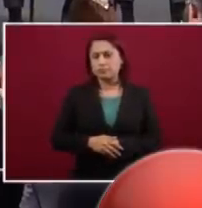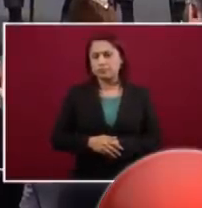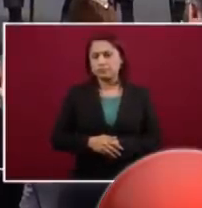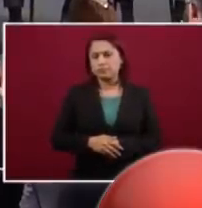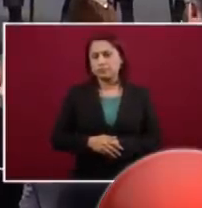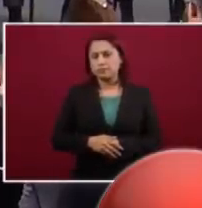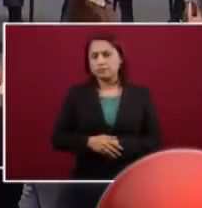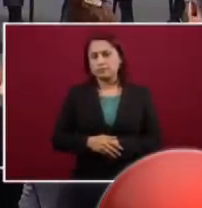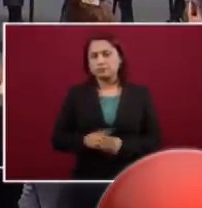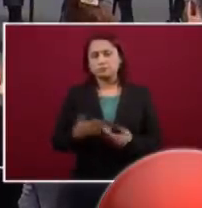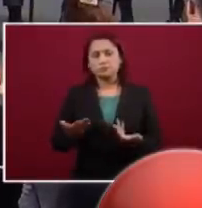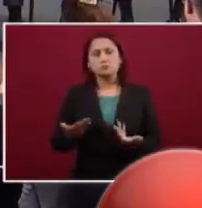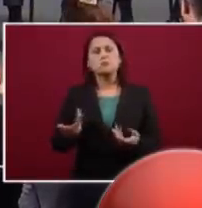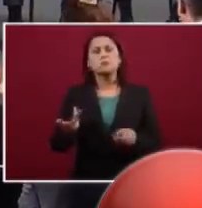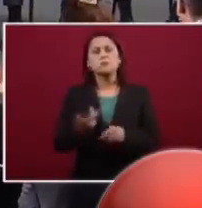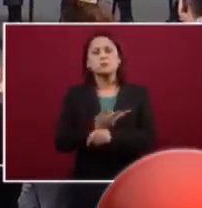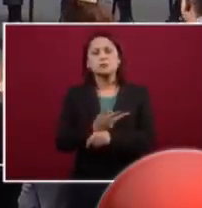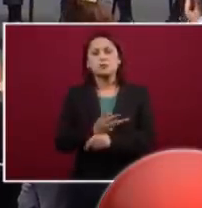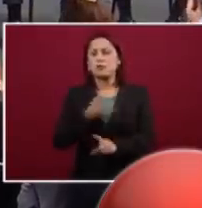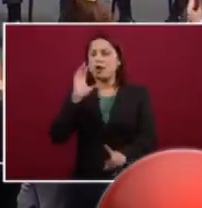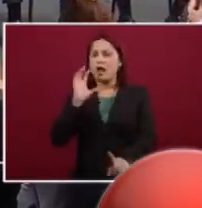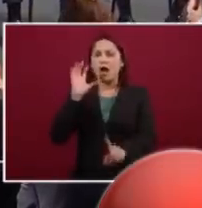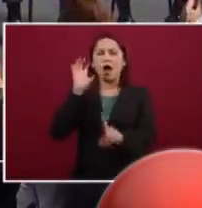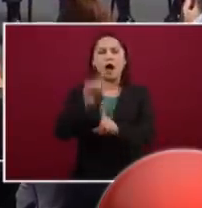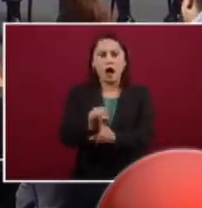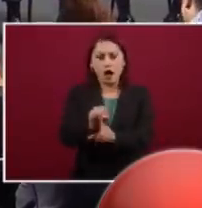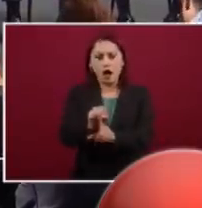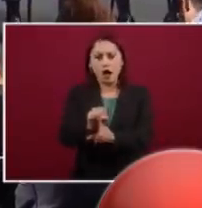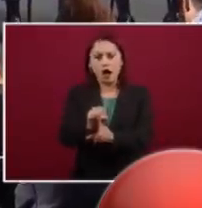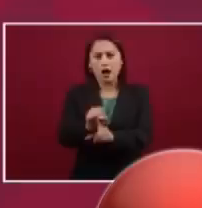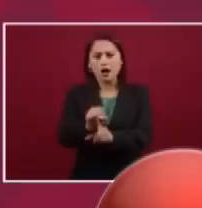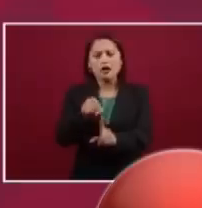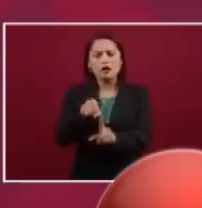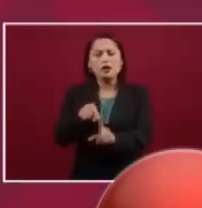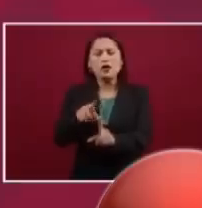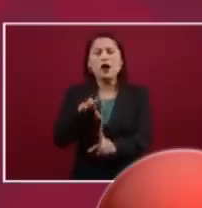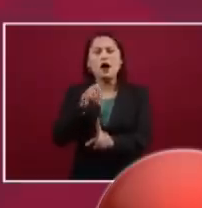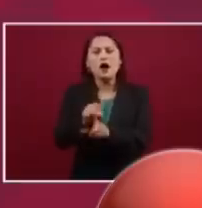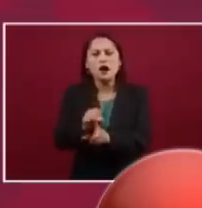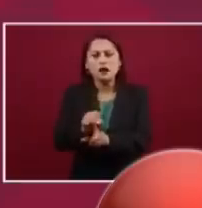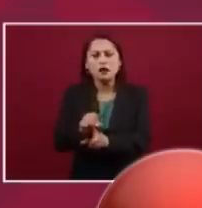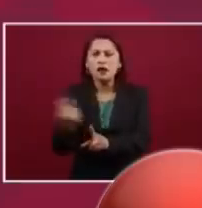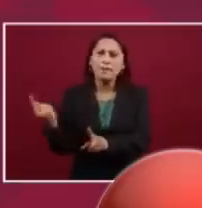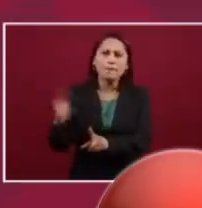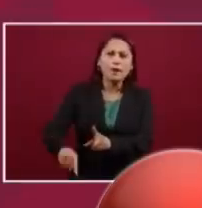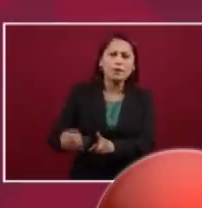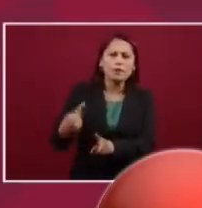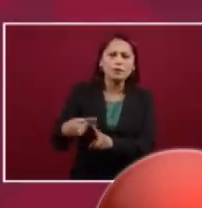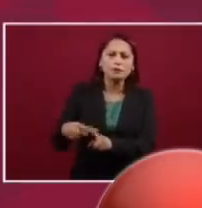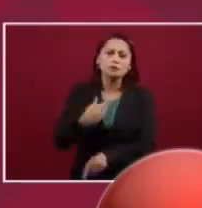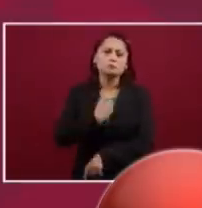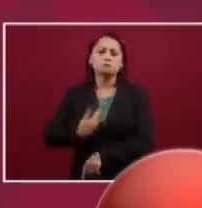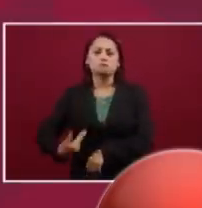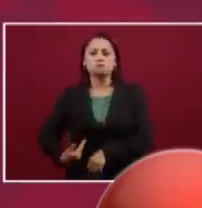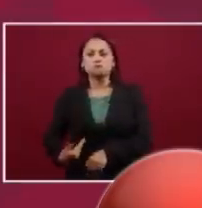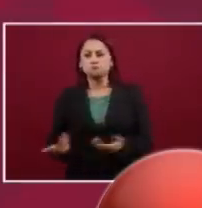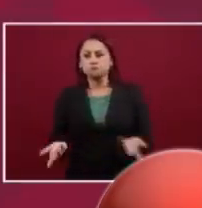le caían encima a alguien por consigna del presidente, por decisión del presidente.